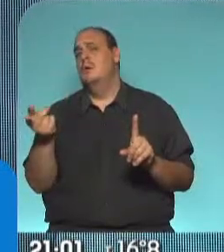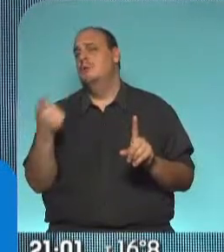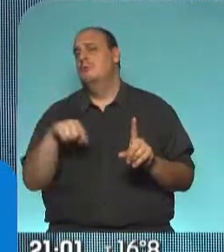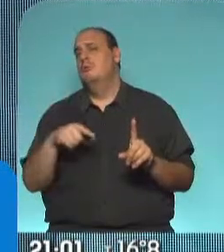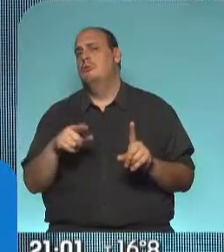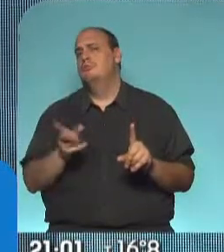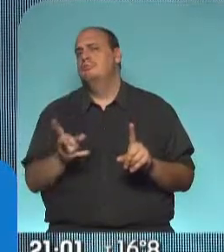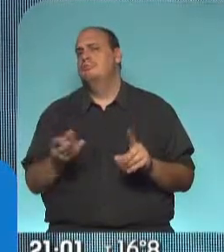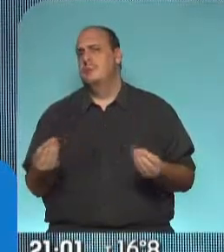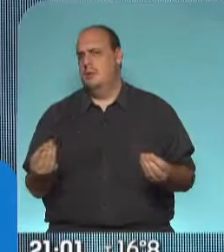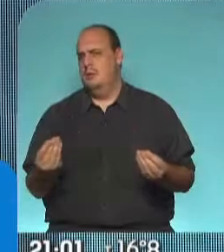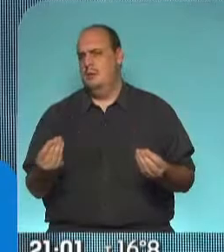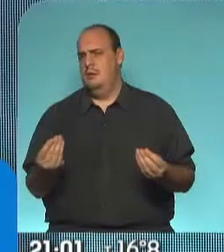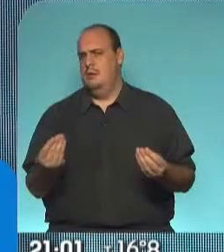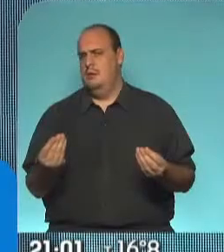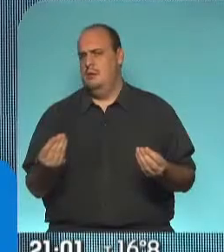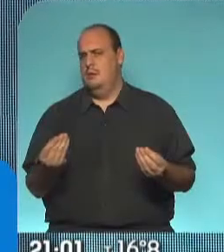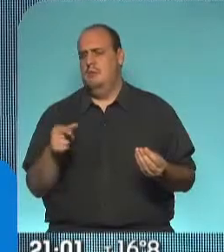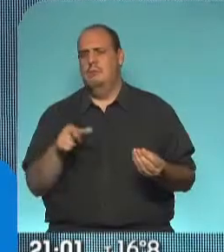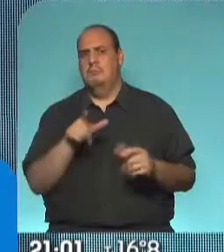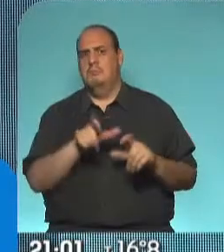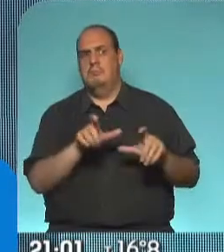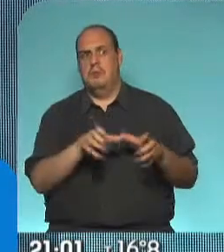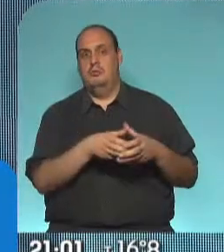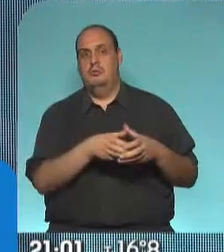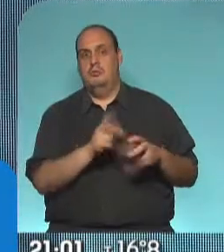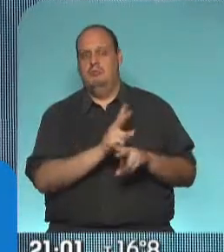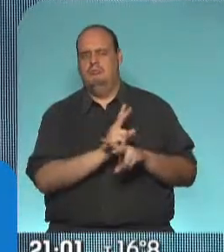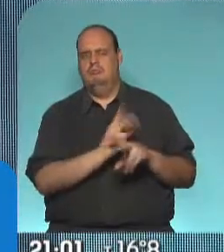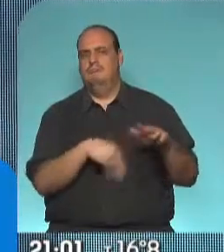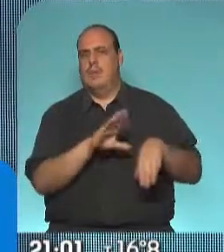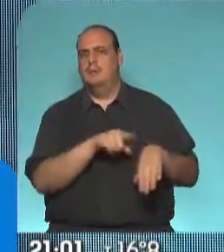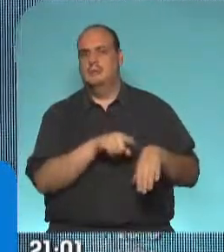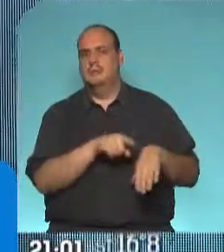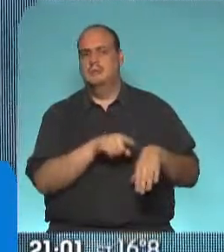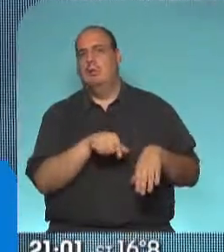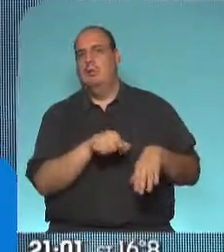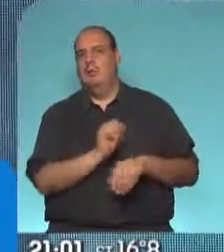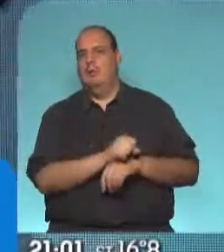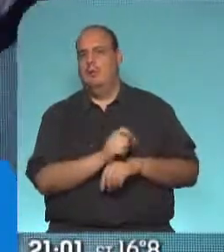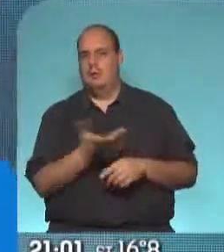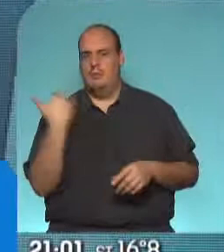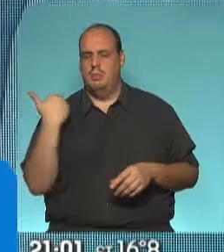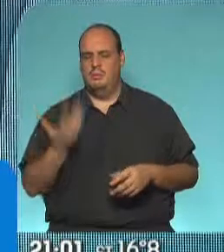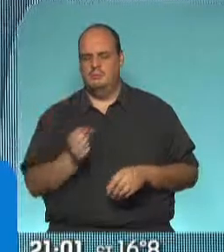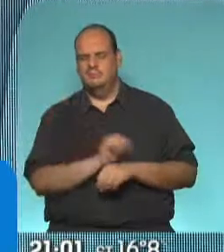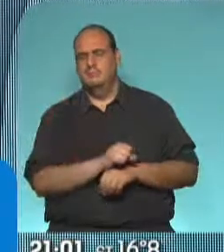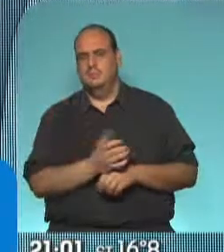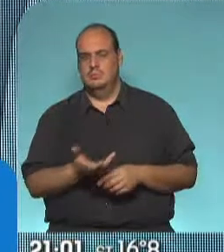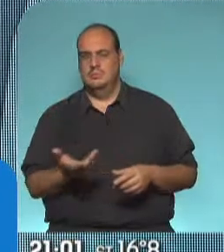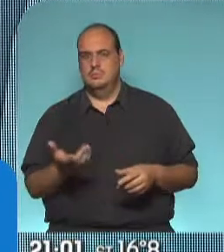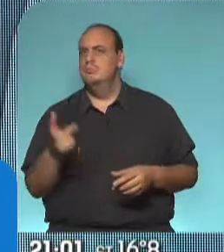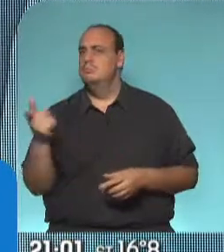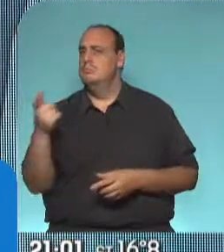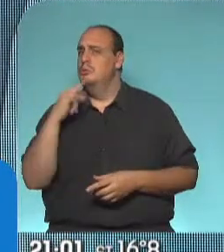hacer, cómo se explica que a los que más hay que cuidar en algún momento se los haya descuidado, doctor. Empezamos por donde usted